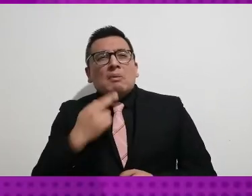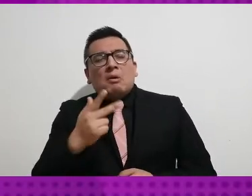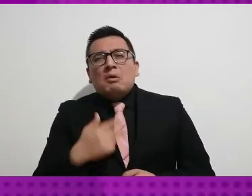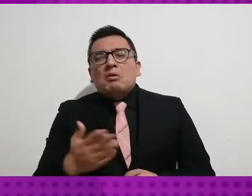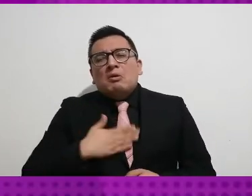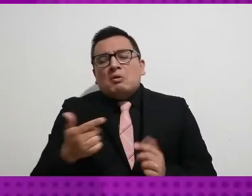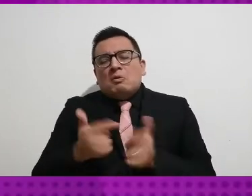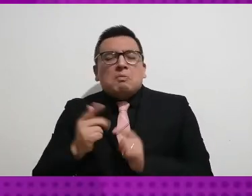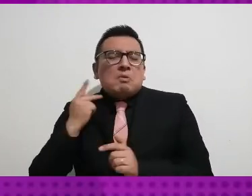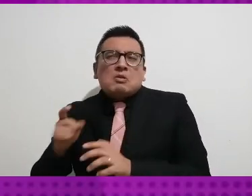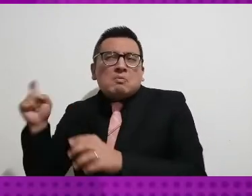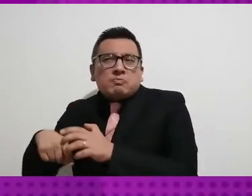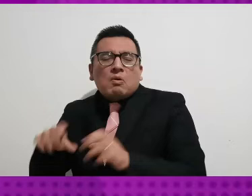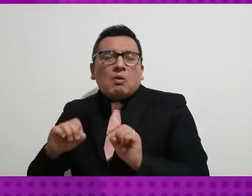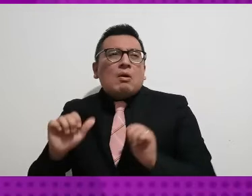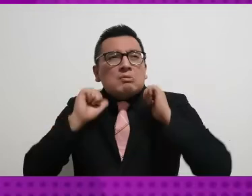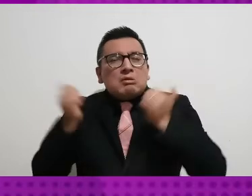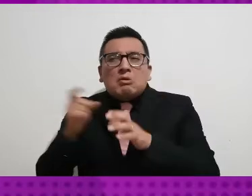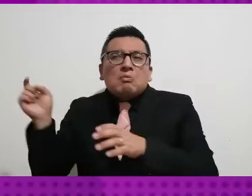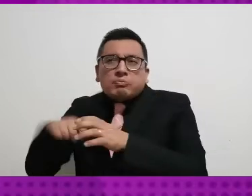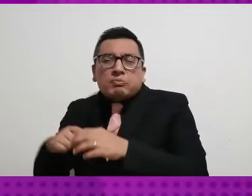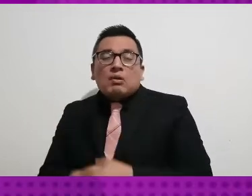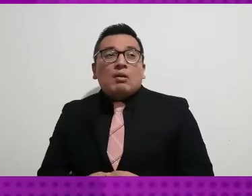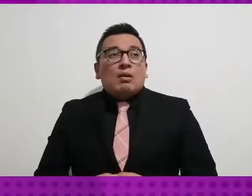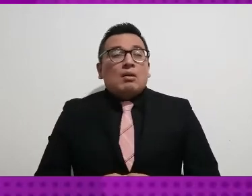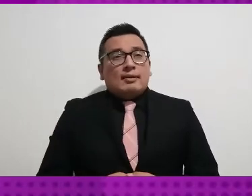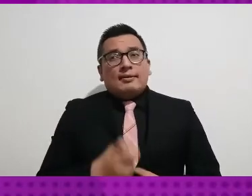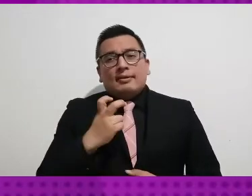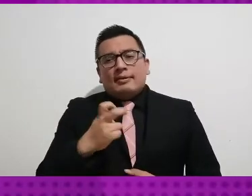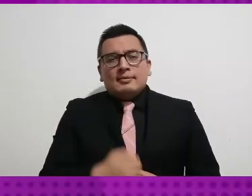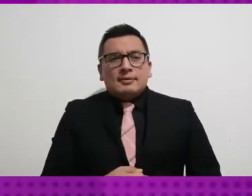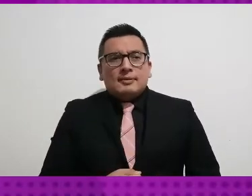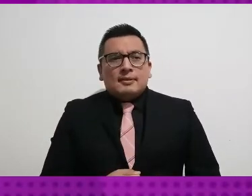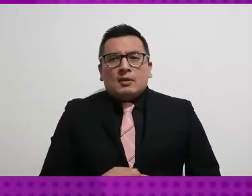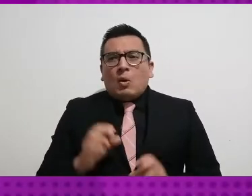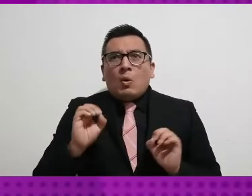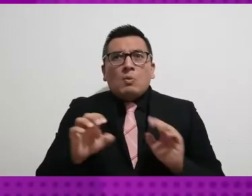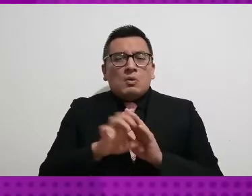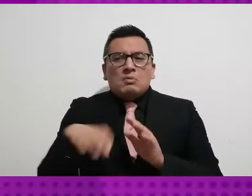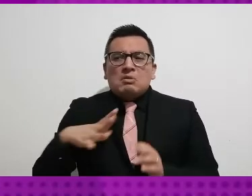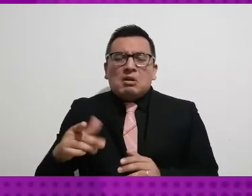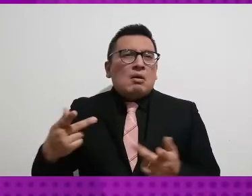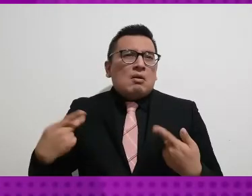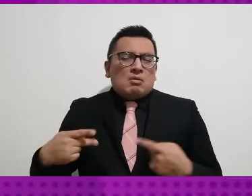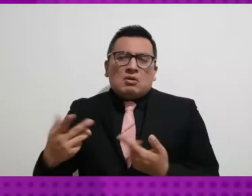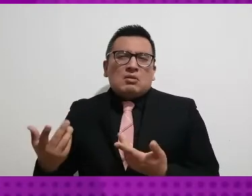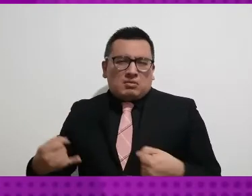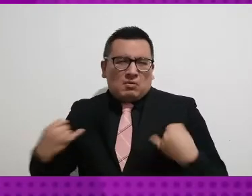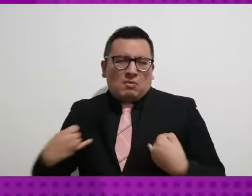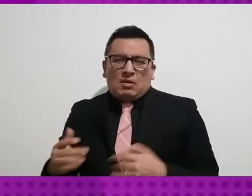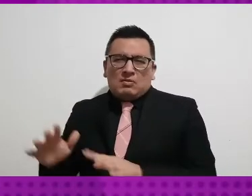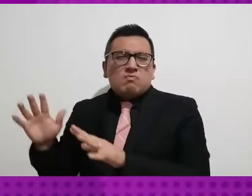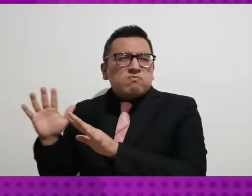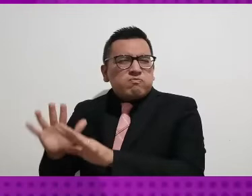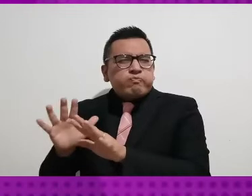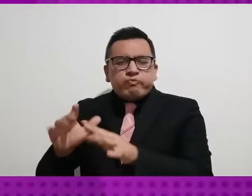¿no? Desde partidos políticos, desde asociaciones civiles, incluso desde movimientos. Yo creo que últimamente ha habido mucha movilización juvenil y lo hemos